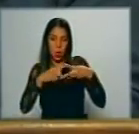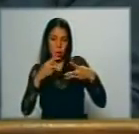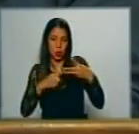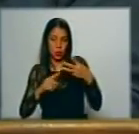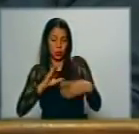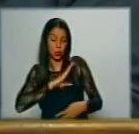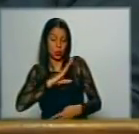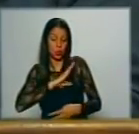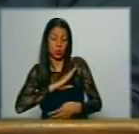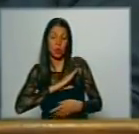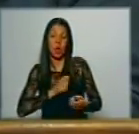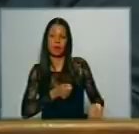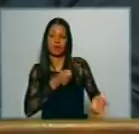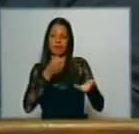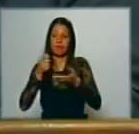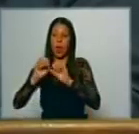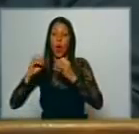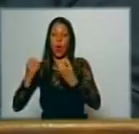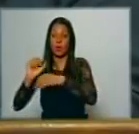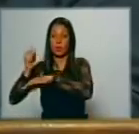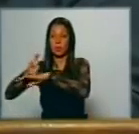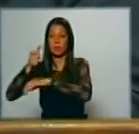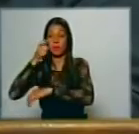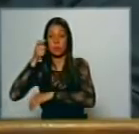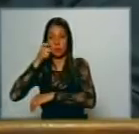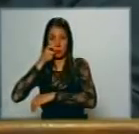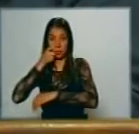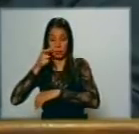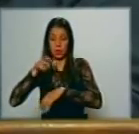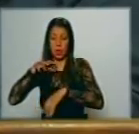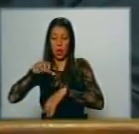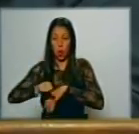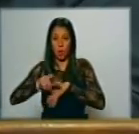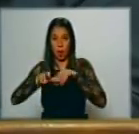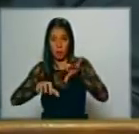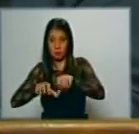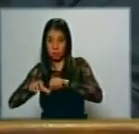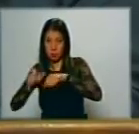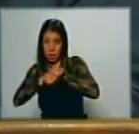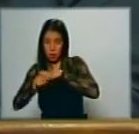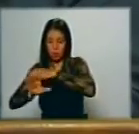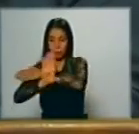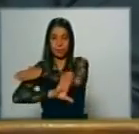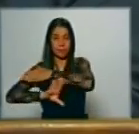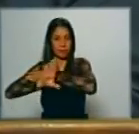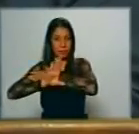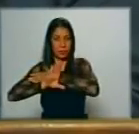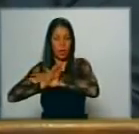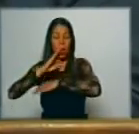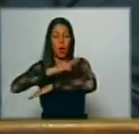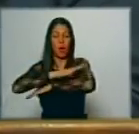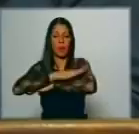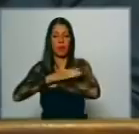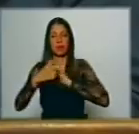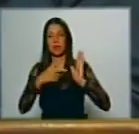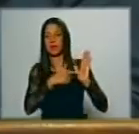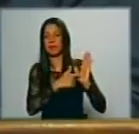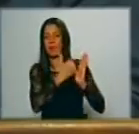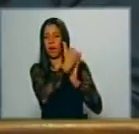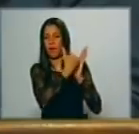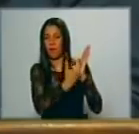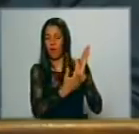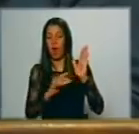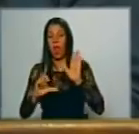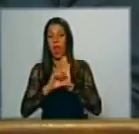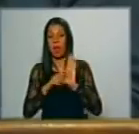la Superintendencia Nacional para la Defensa de los Derechos Socioeconómicos, en cumplimiento de las formalidades de la